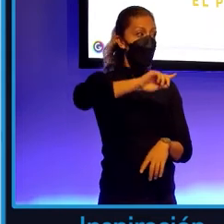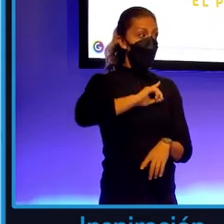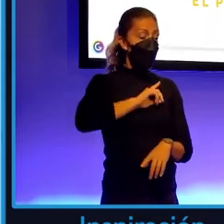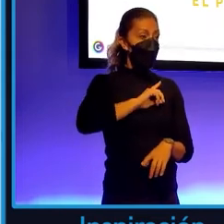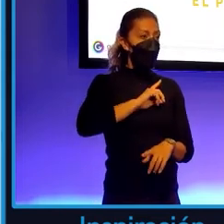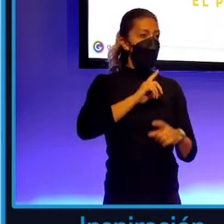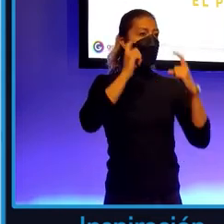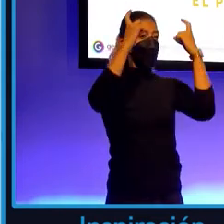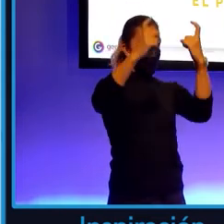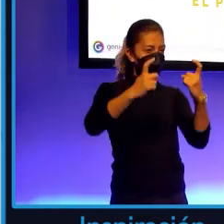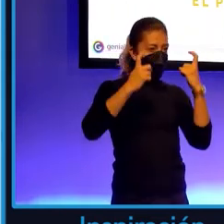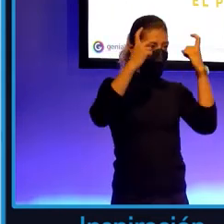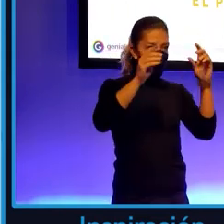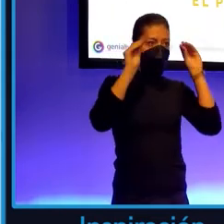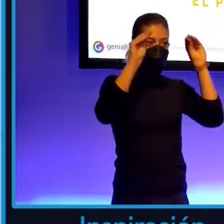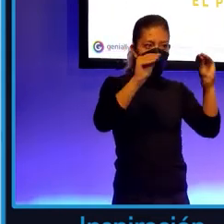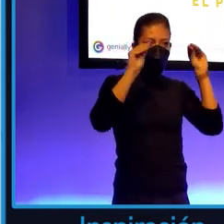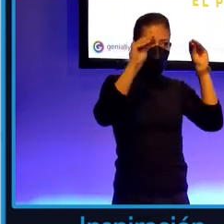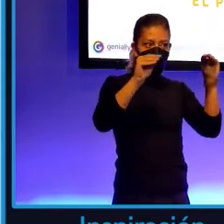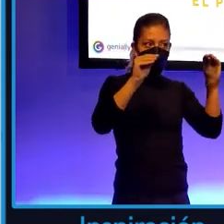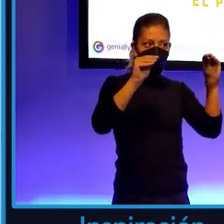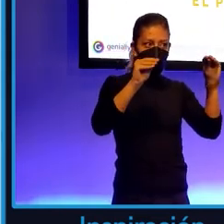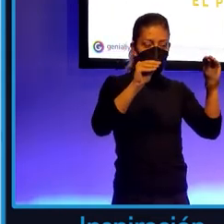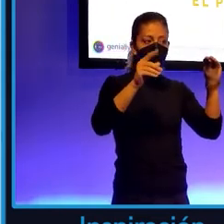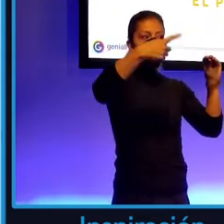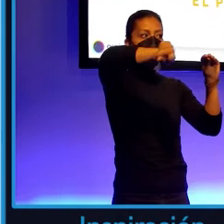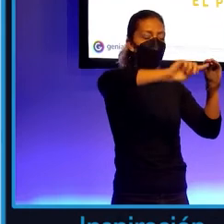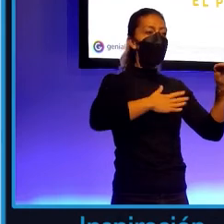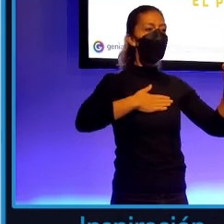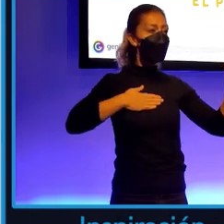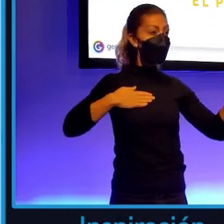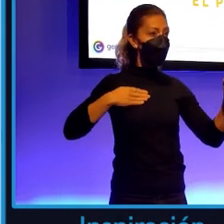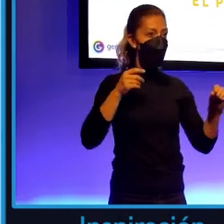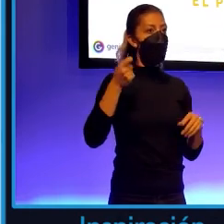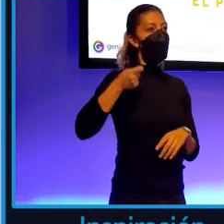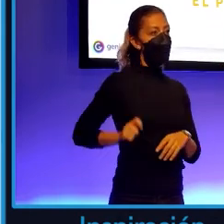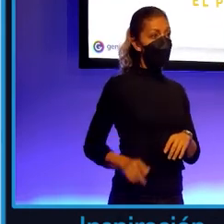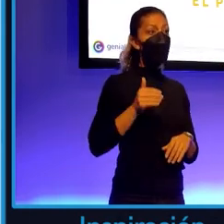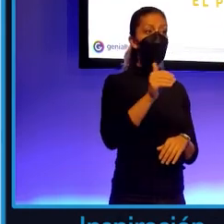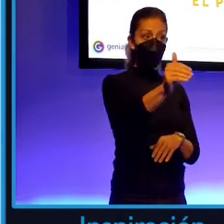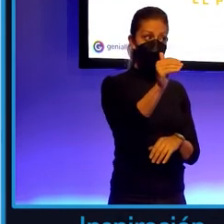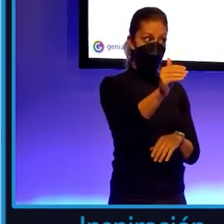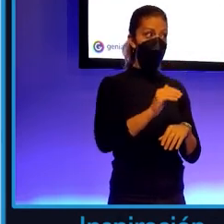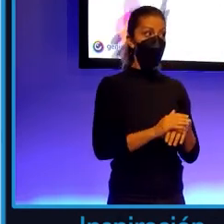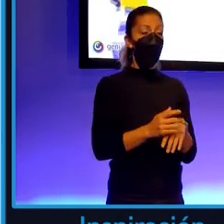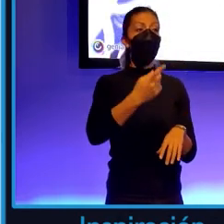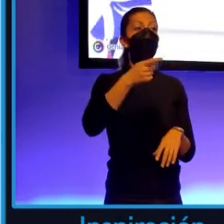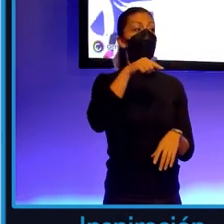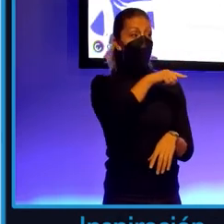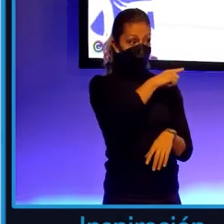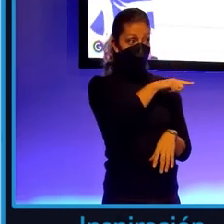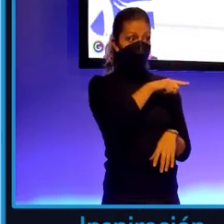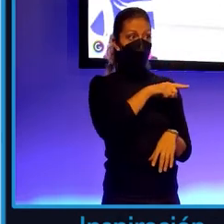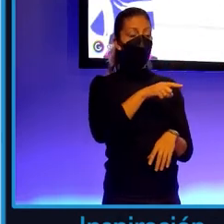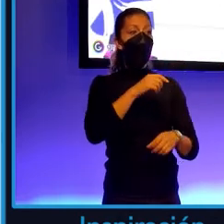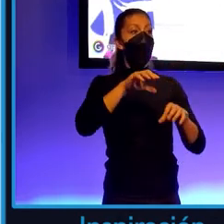intentar formarte en lo que realmente te apasiona tenemos que hacer lo que nos gusta y eso es el motor que va a